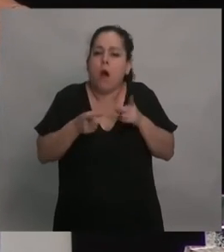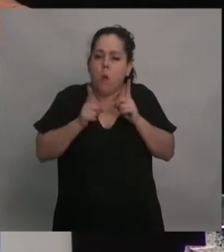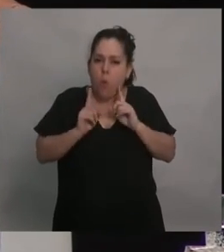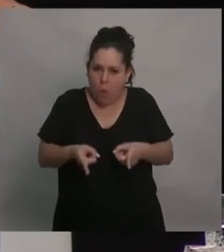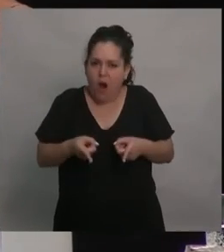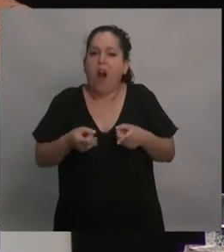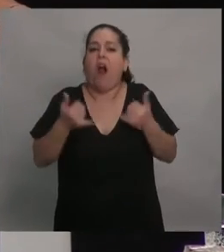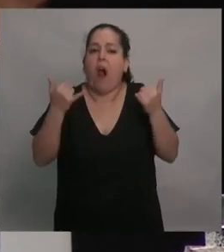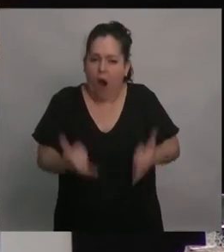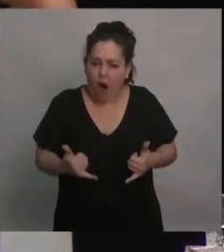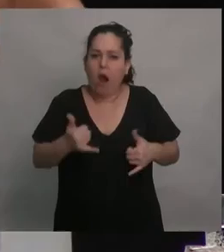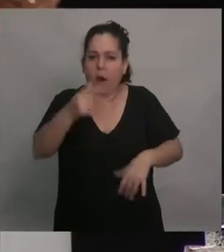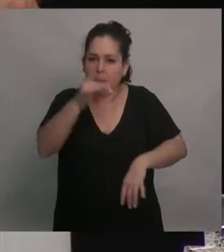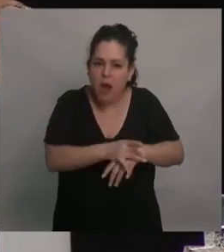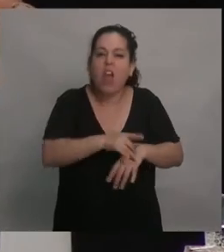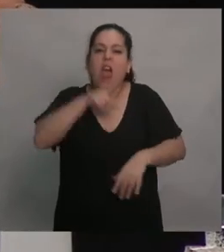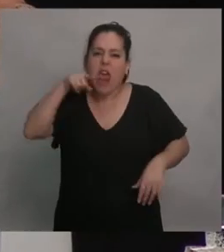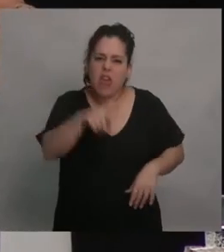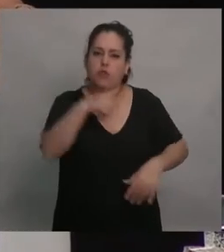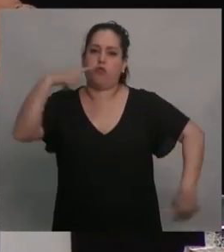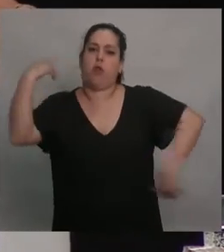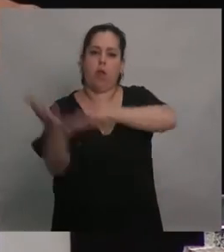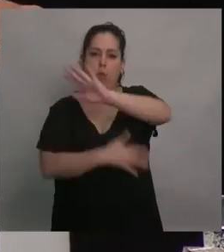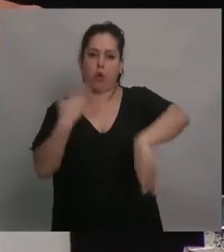Y eso, colegas míos, es revolución.